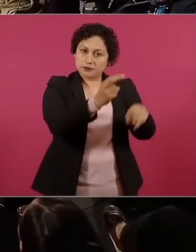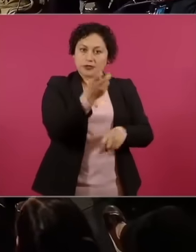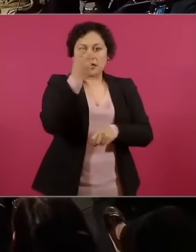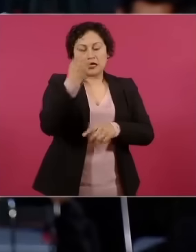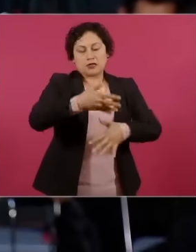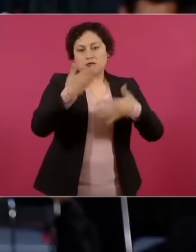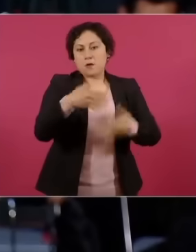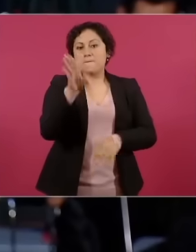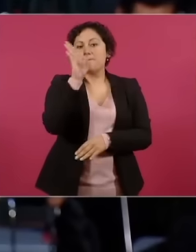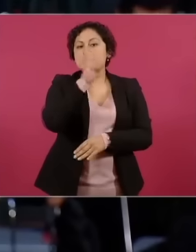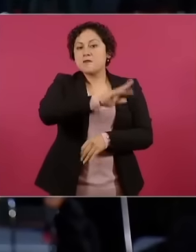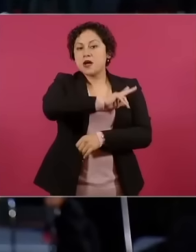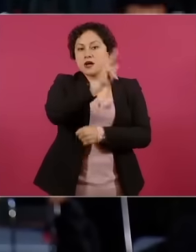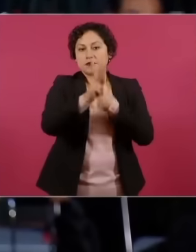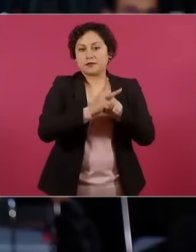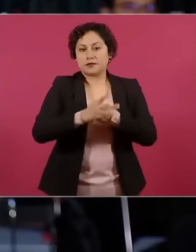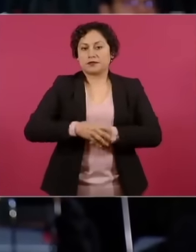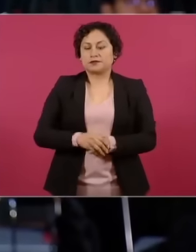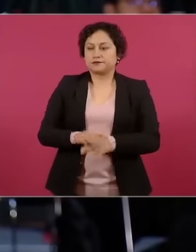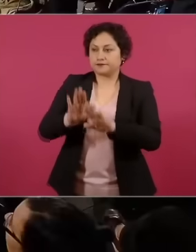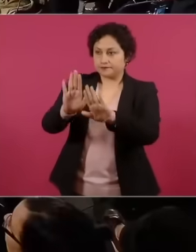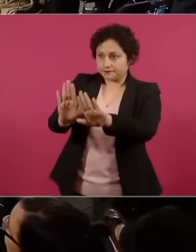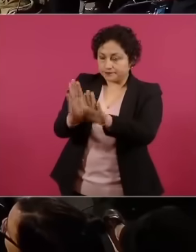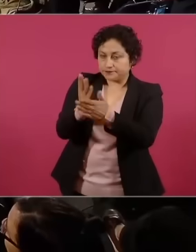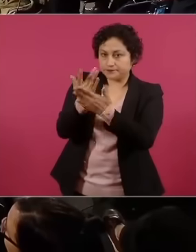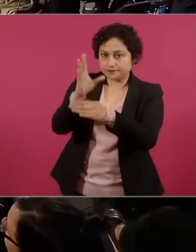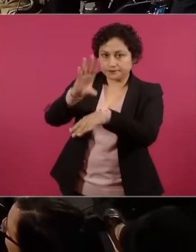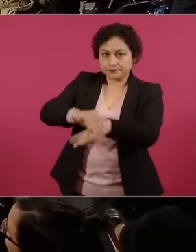como… Permíteme.